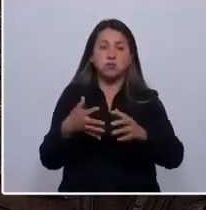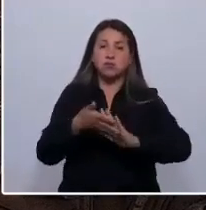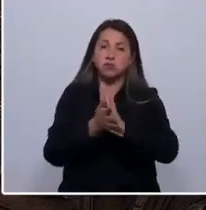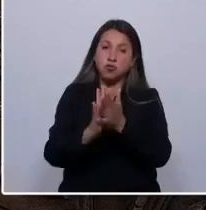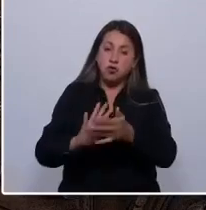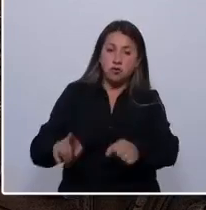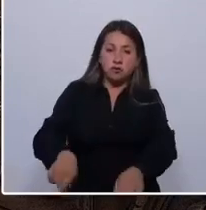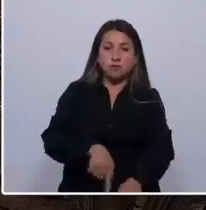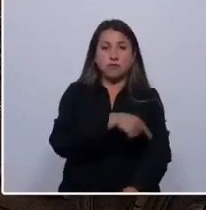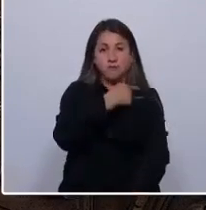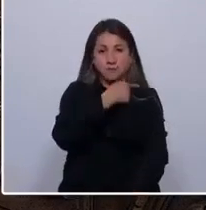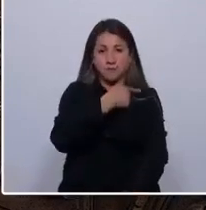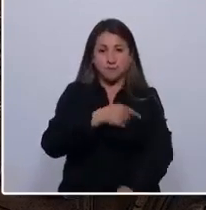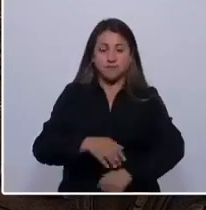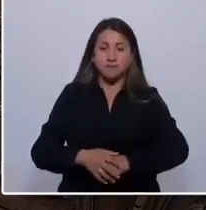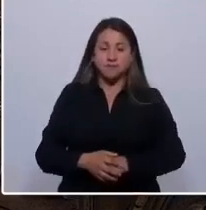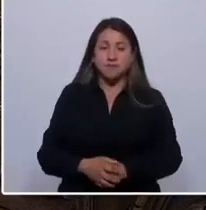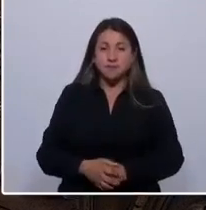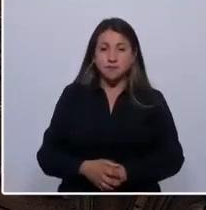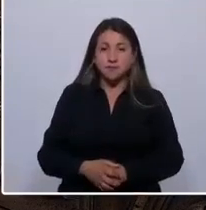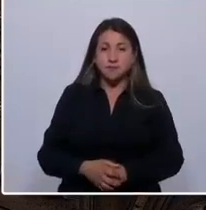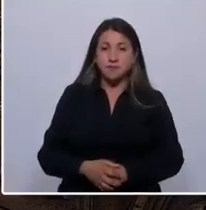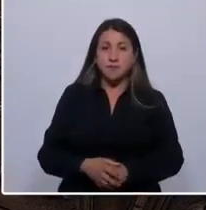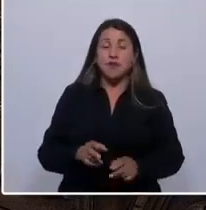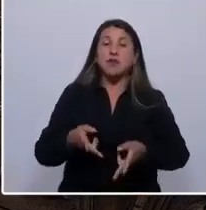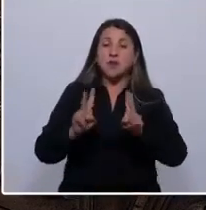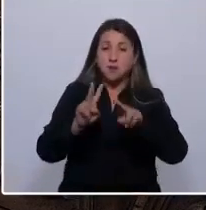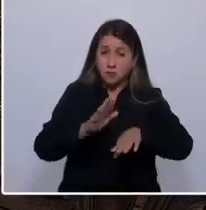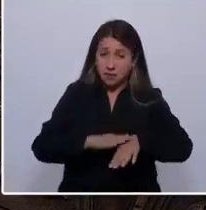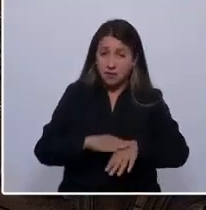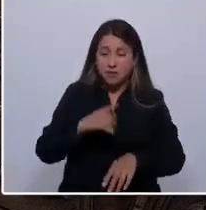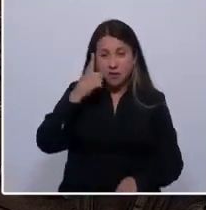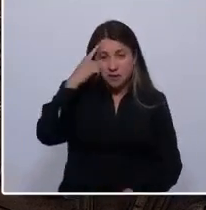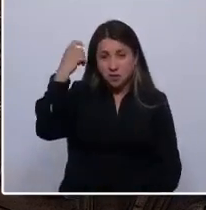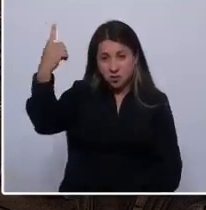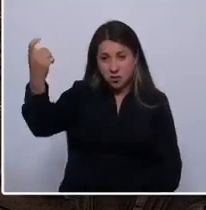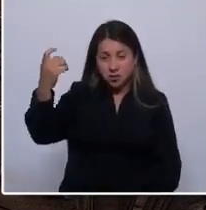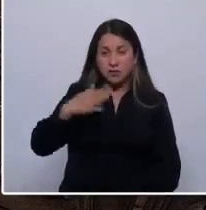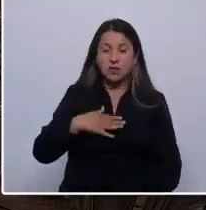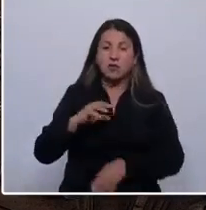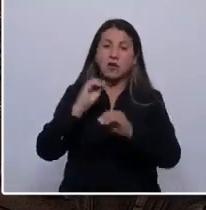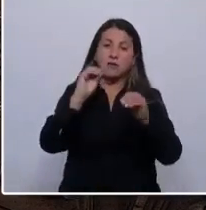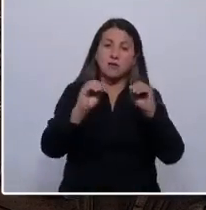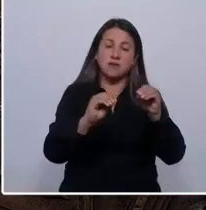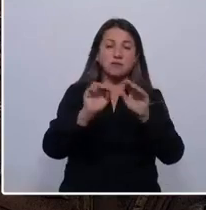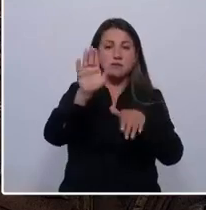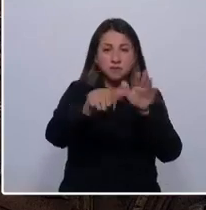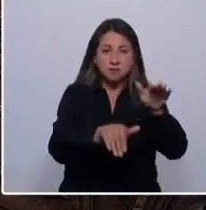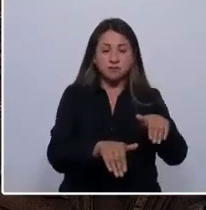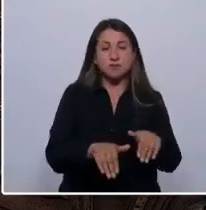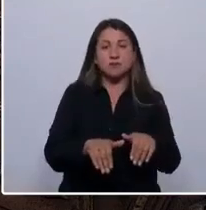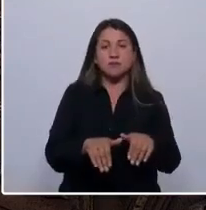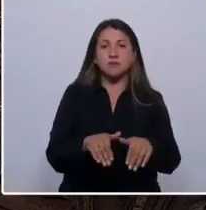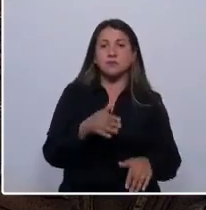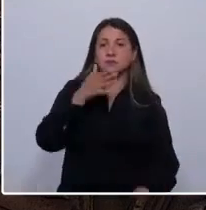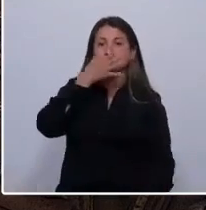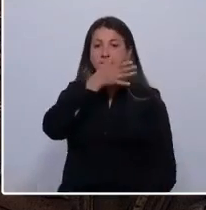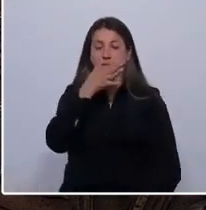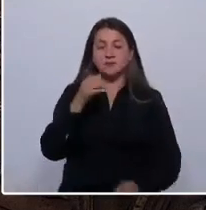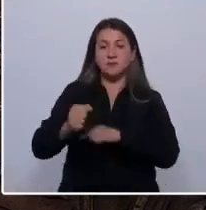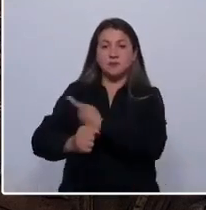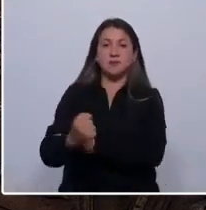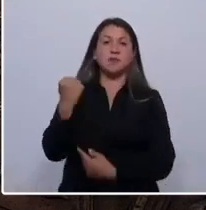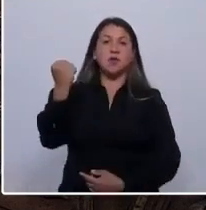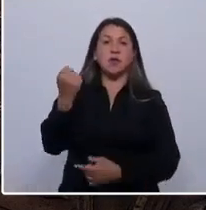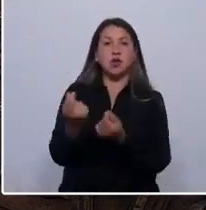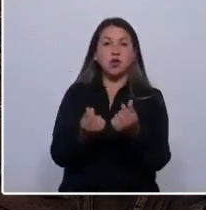Si me permiten soñar, quiero hacer un llamado a los que ostentan el poder económico y político de